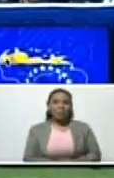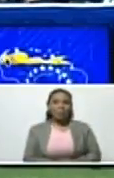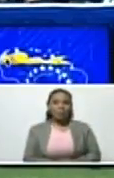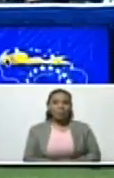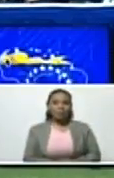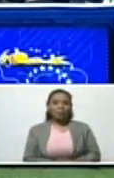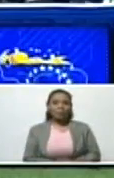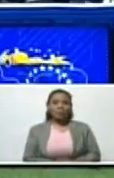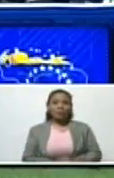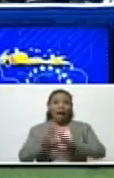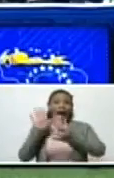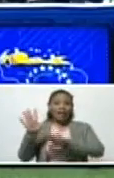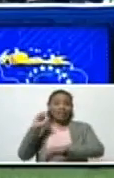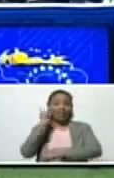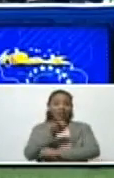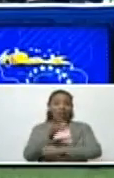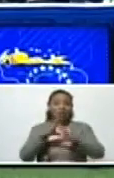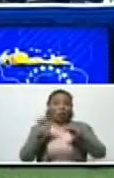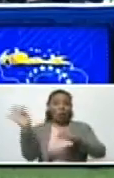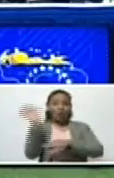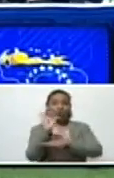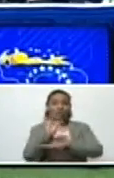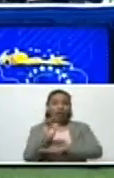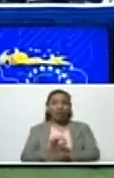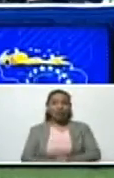Así deberían ser todos los funcionarios.